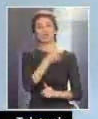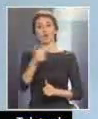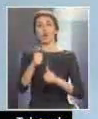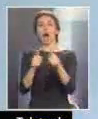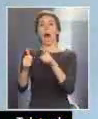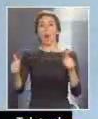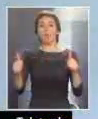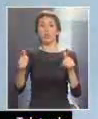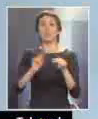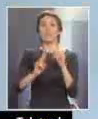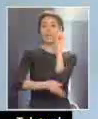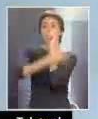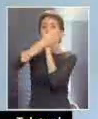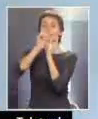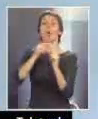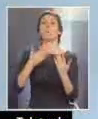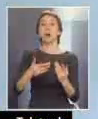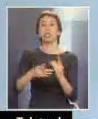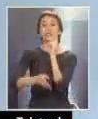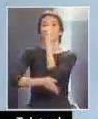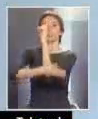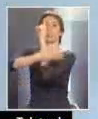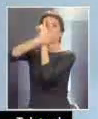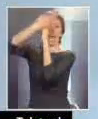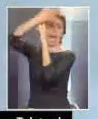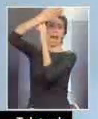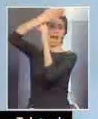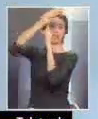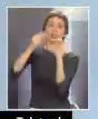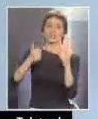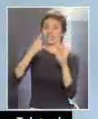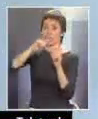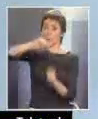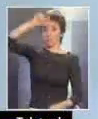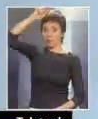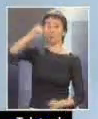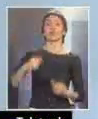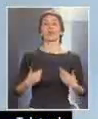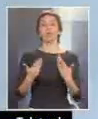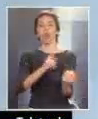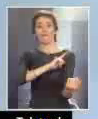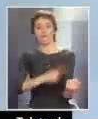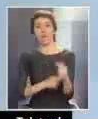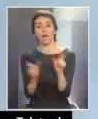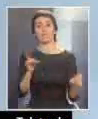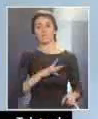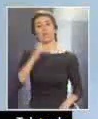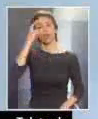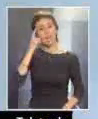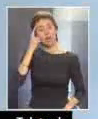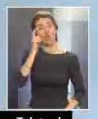es que finalmente este pabellón patrio está ahí en lo más alto de este mástil de 61 metros. Mandó fuerza a los chilenos, recordó a los mineros